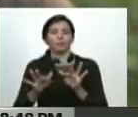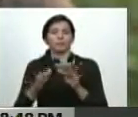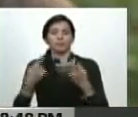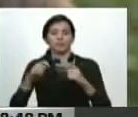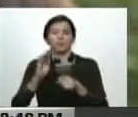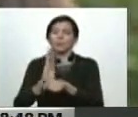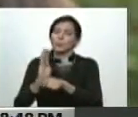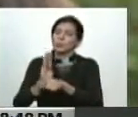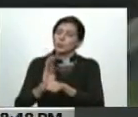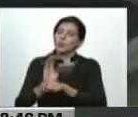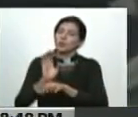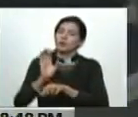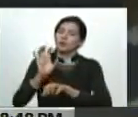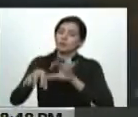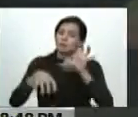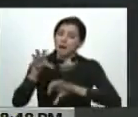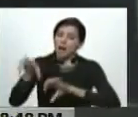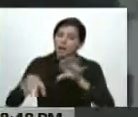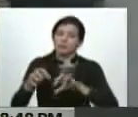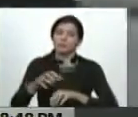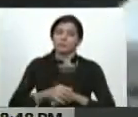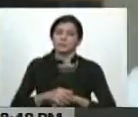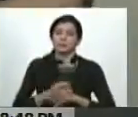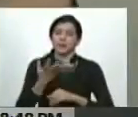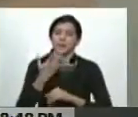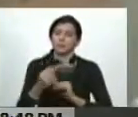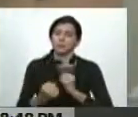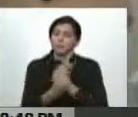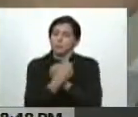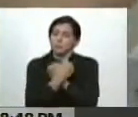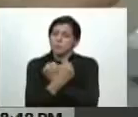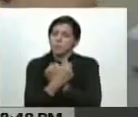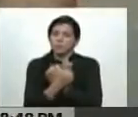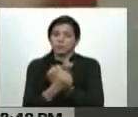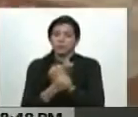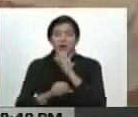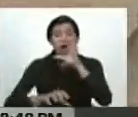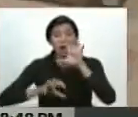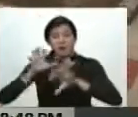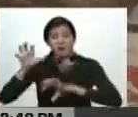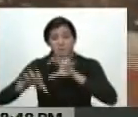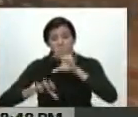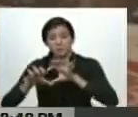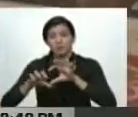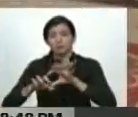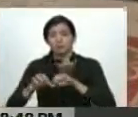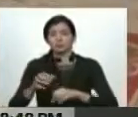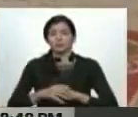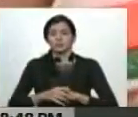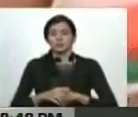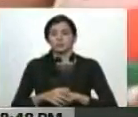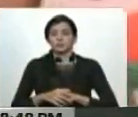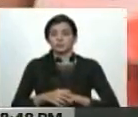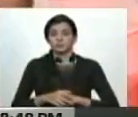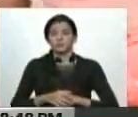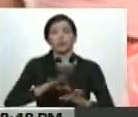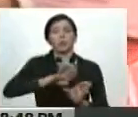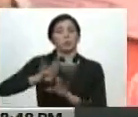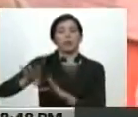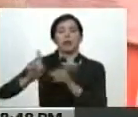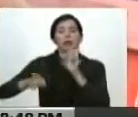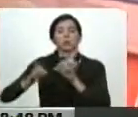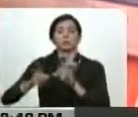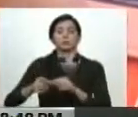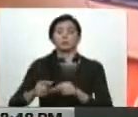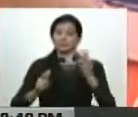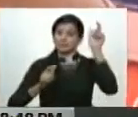proteger a otros seres vivos. El ejemplo y amor hacia estos seres vulnerables y excluidos por una parte de la población lo ofreció el